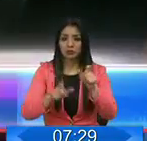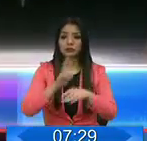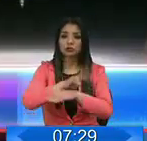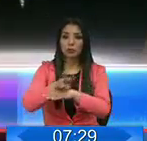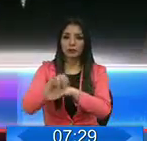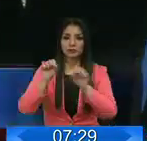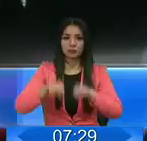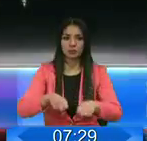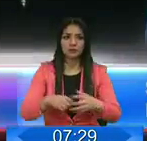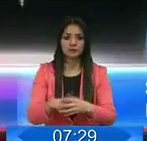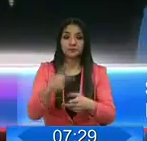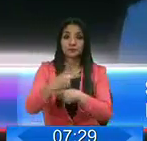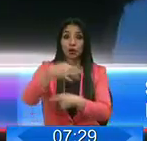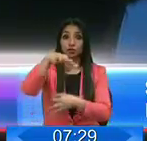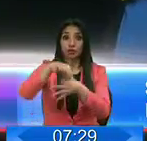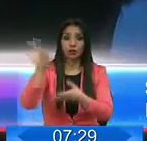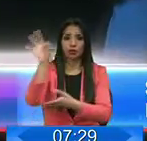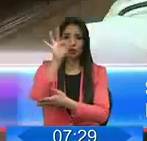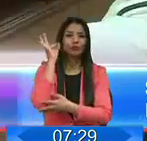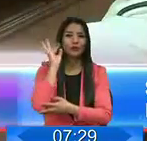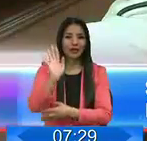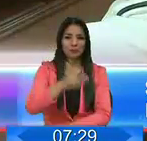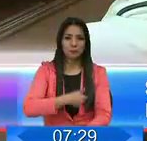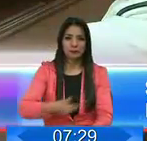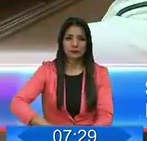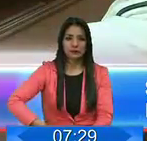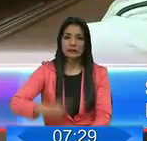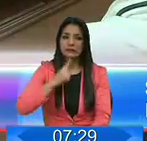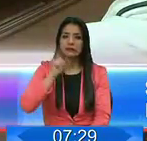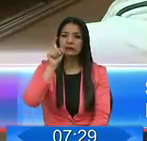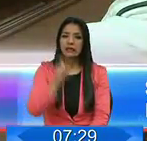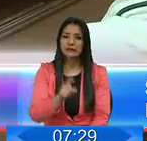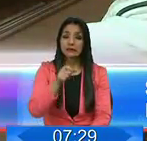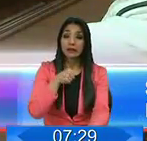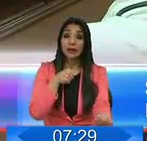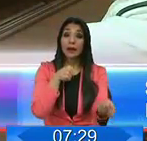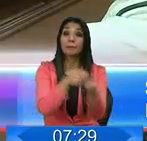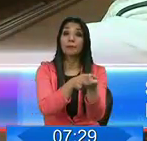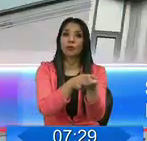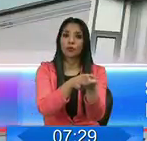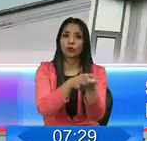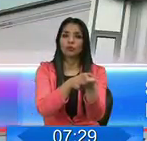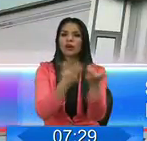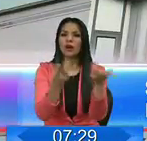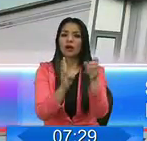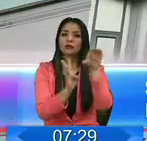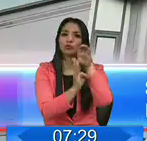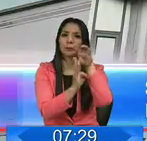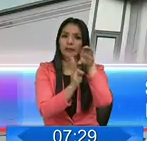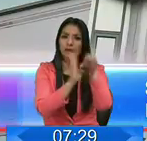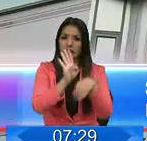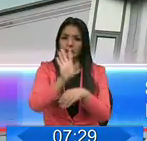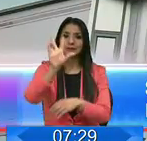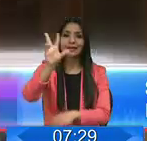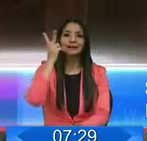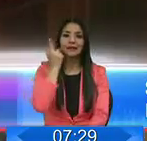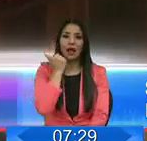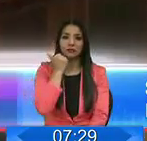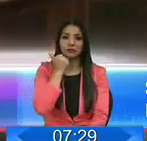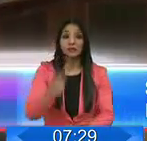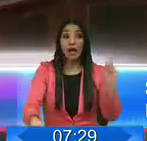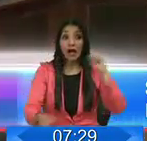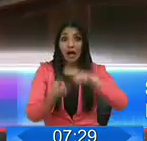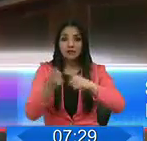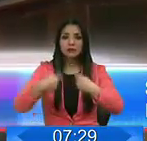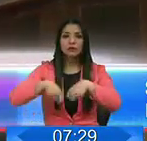CNE, según explicó su titular Diana Tamaín, necesitará la colaboración de la superintendencia por alrededor de 3 días hasta concretar el contrato